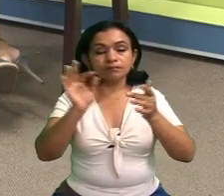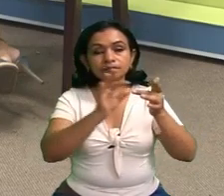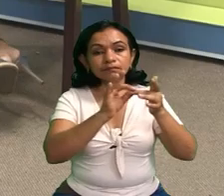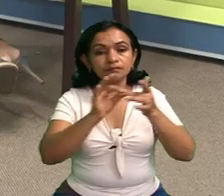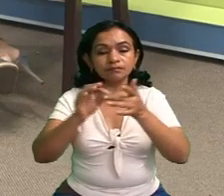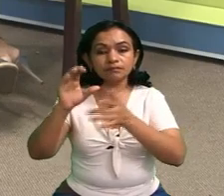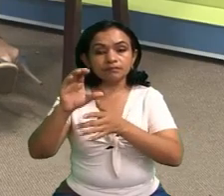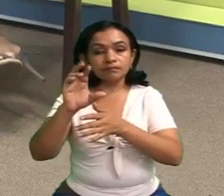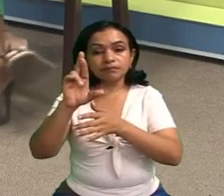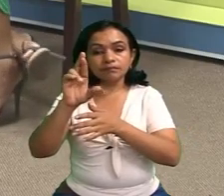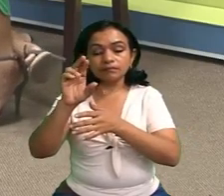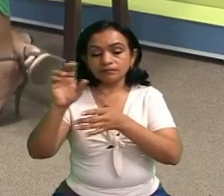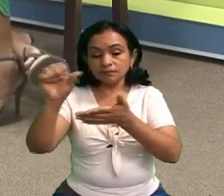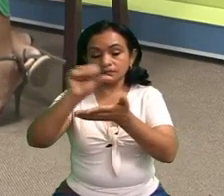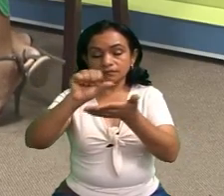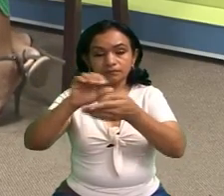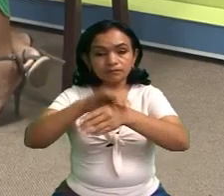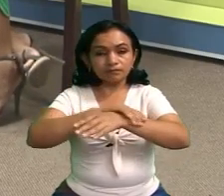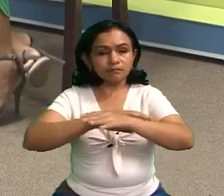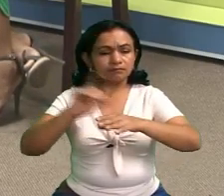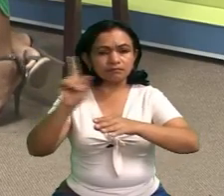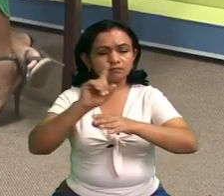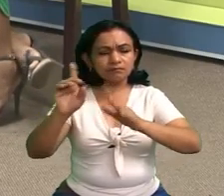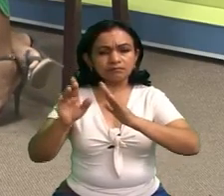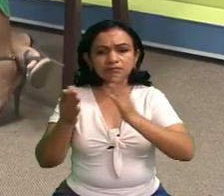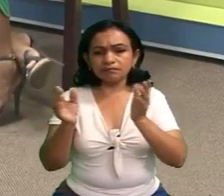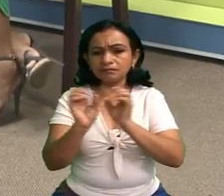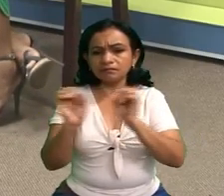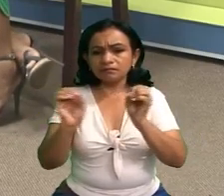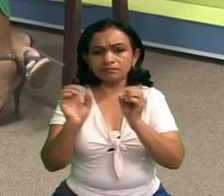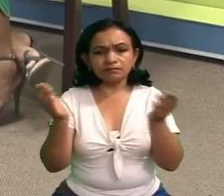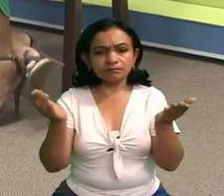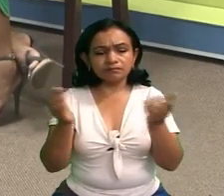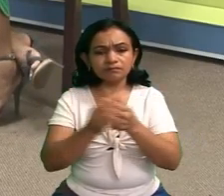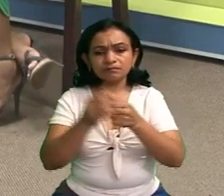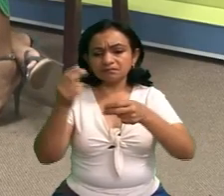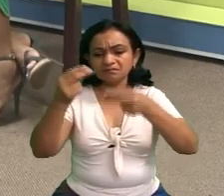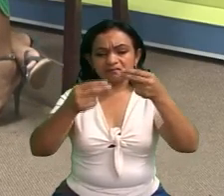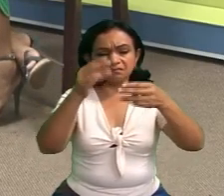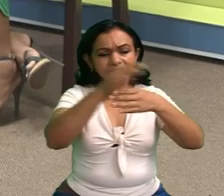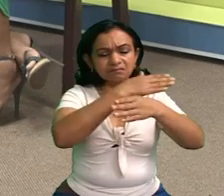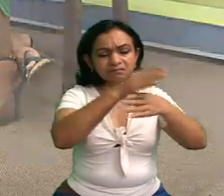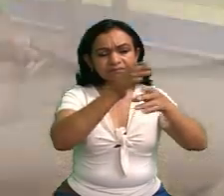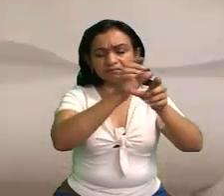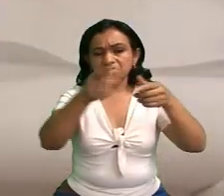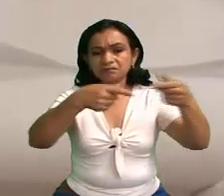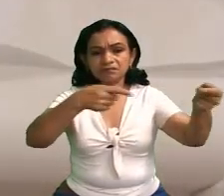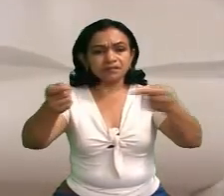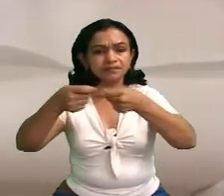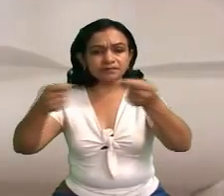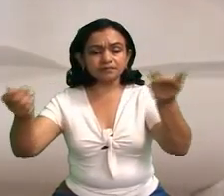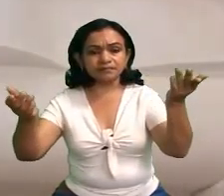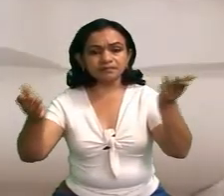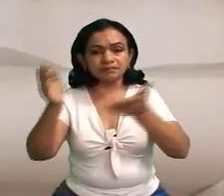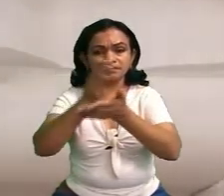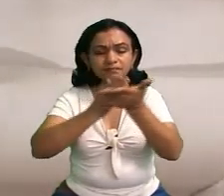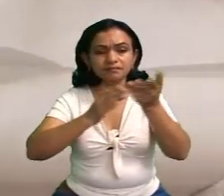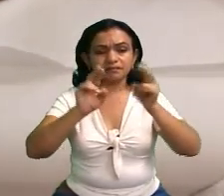este caso, para evitar las estrías? No, realmente no. Hay un sinnúmero de cremas en el comercio que llevan ciertos